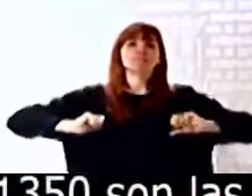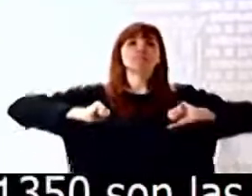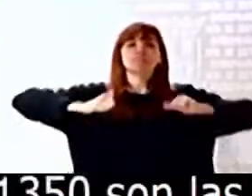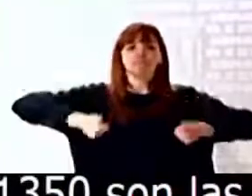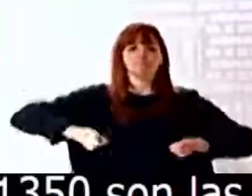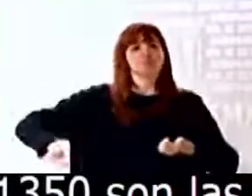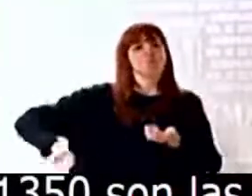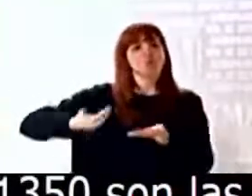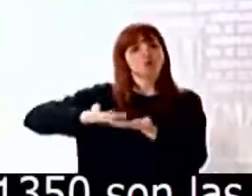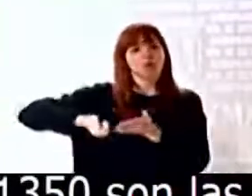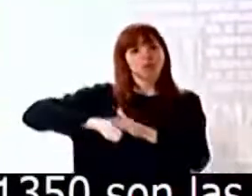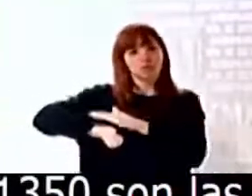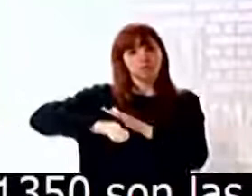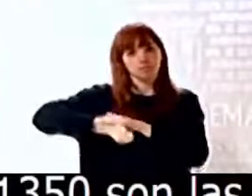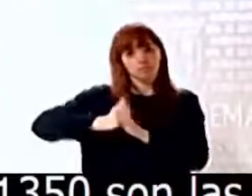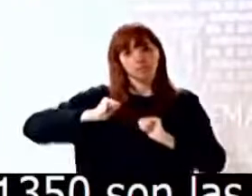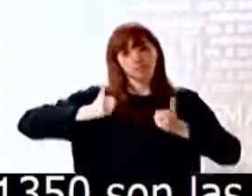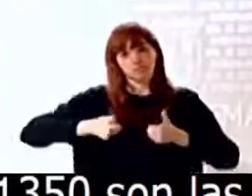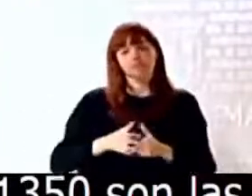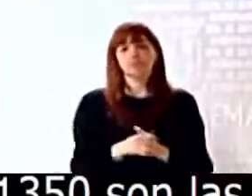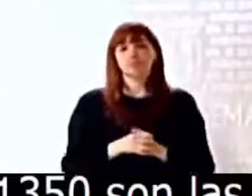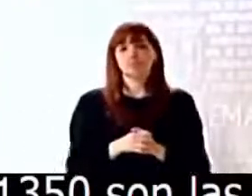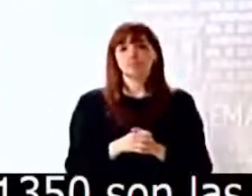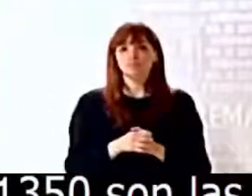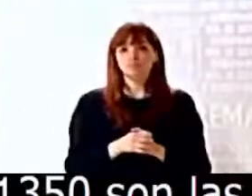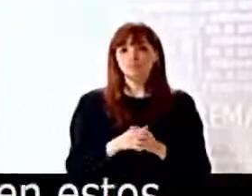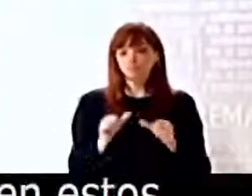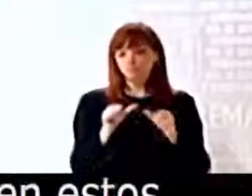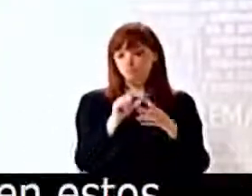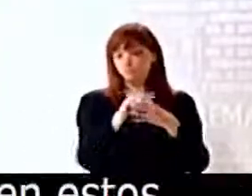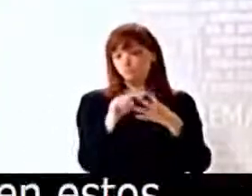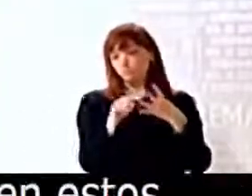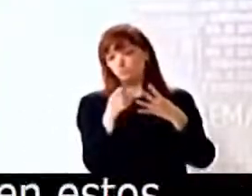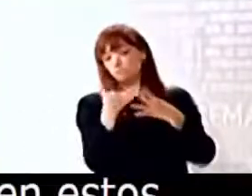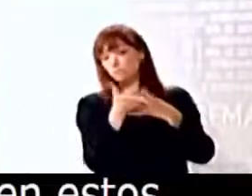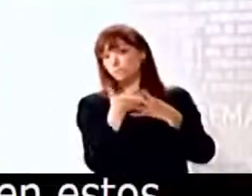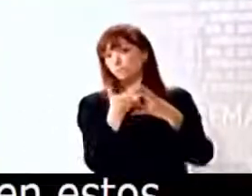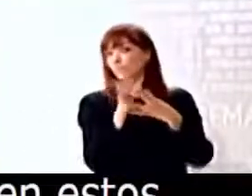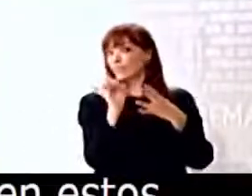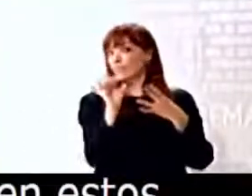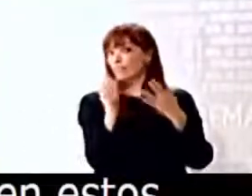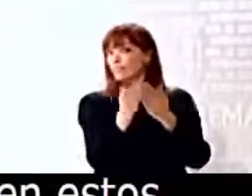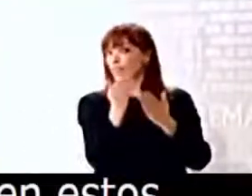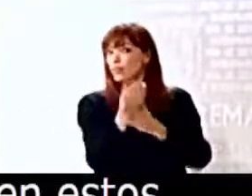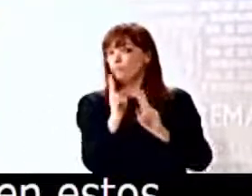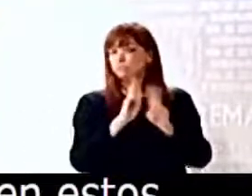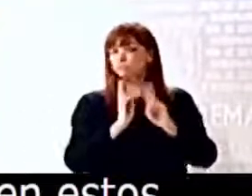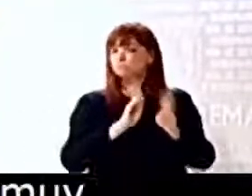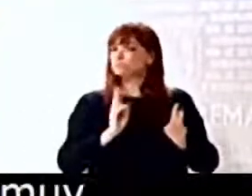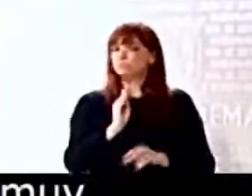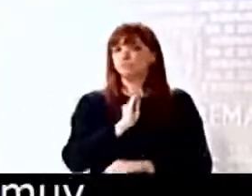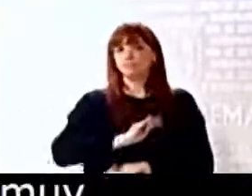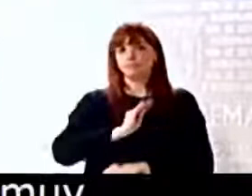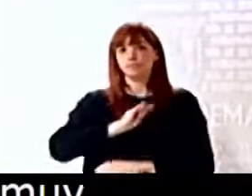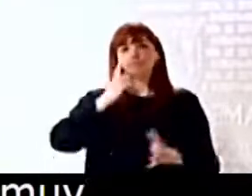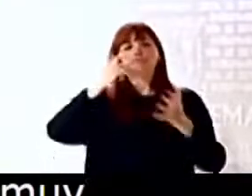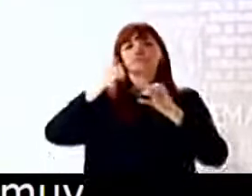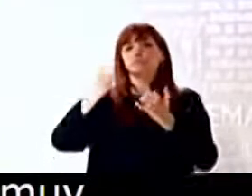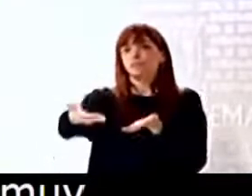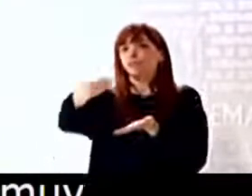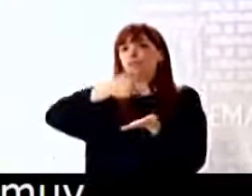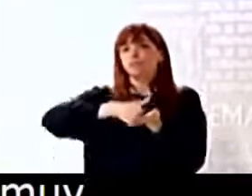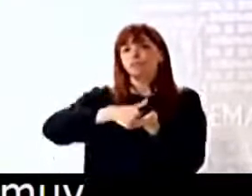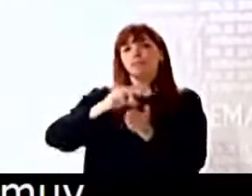la solicitud. Por tanto, en estos primeros 15 días ha habido una respuesta muy importante de solicitudes de la PAC